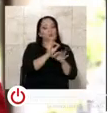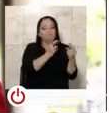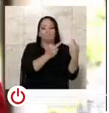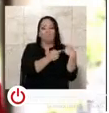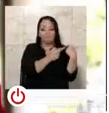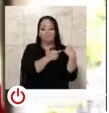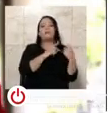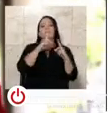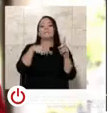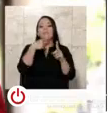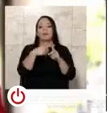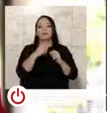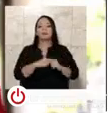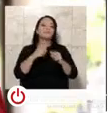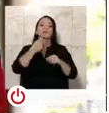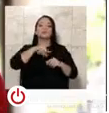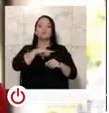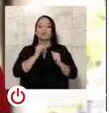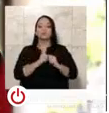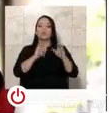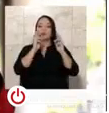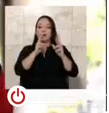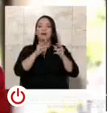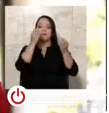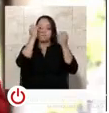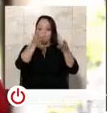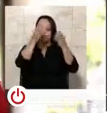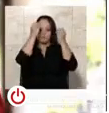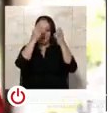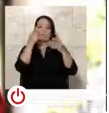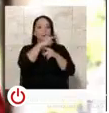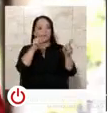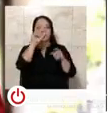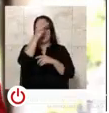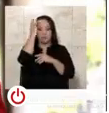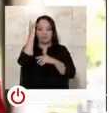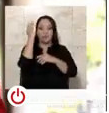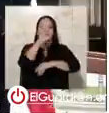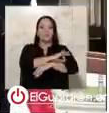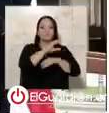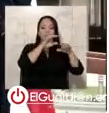que adicionalmente cidosotros estemos avisándoles para que no se les olvide su fecha de cita.